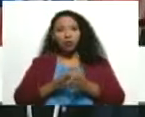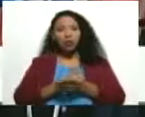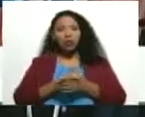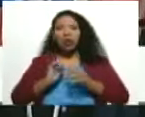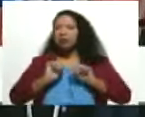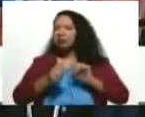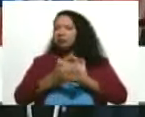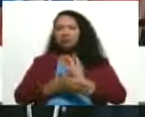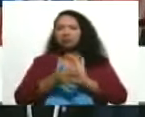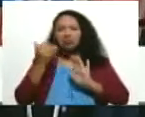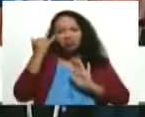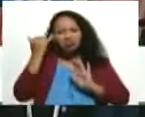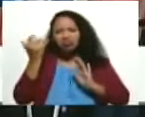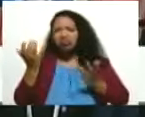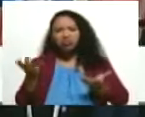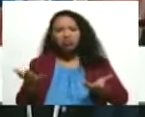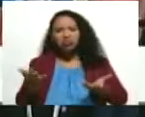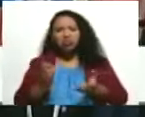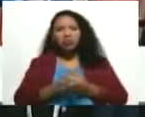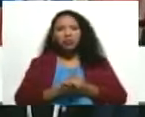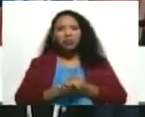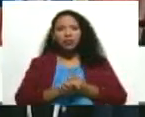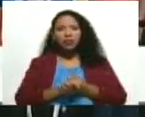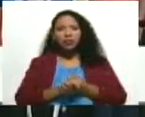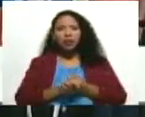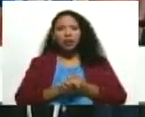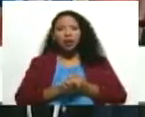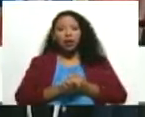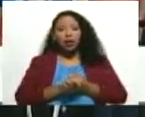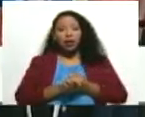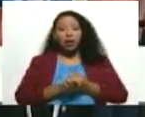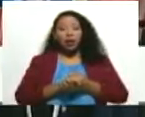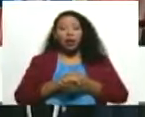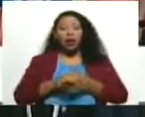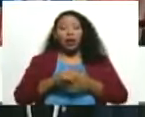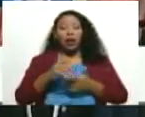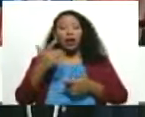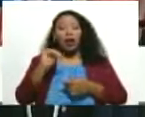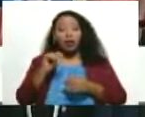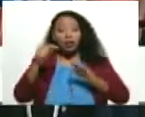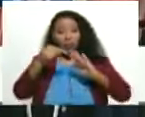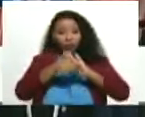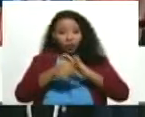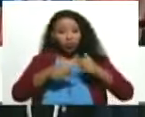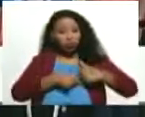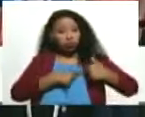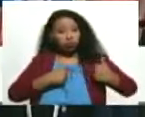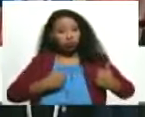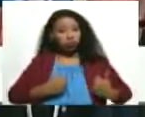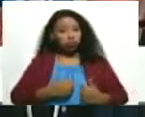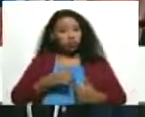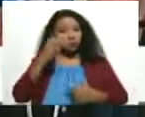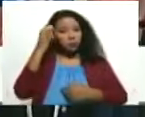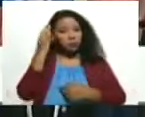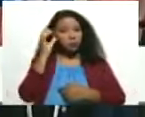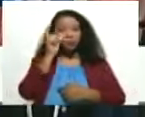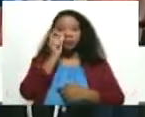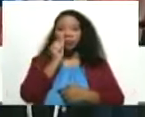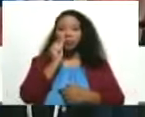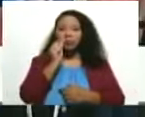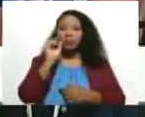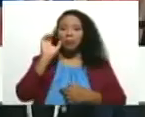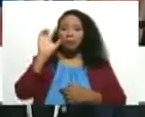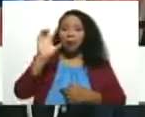iniciativa que está en lo más profundo de nuestros corazones de mujeres patriotas y hombres